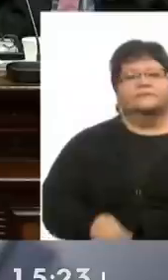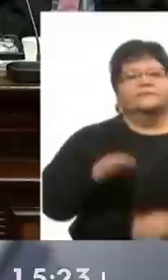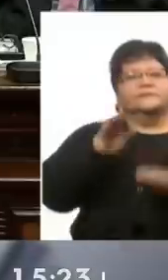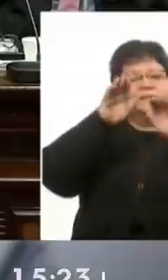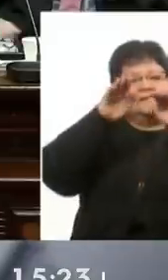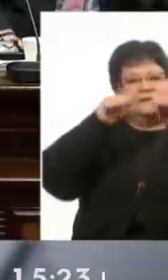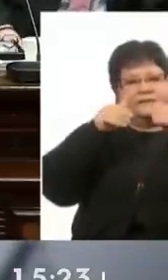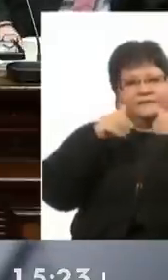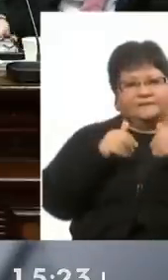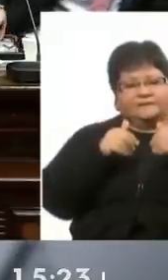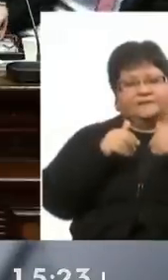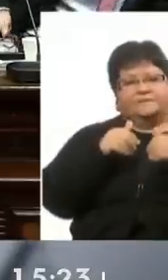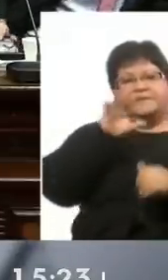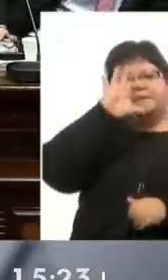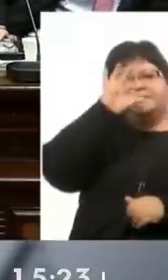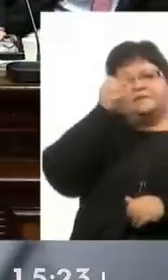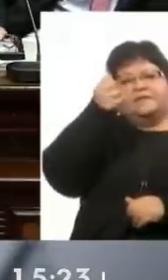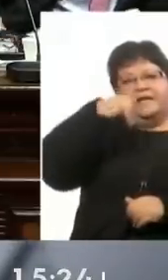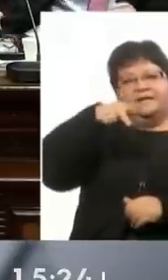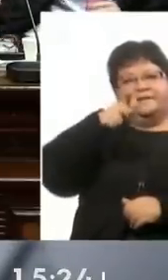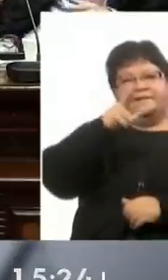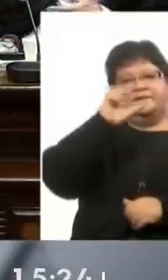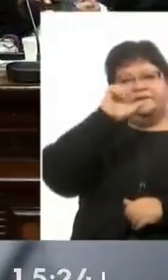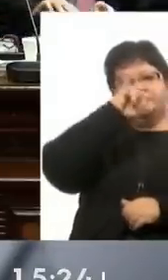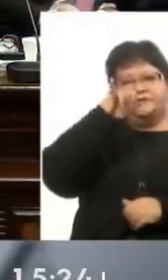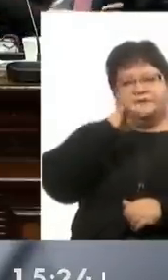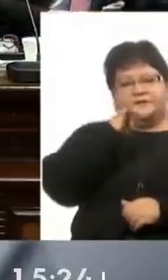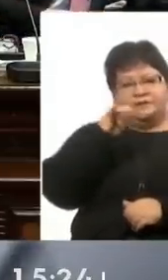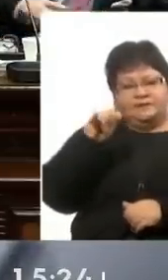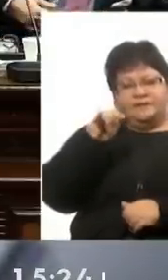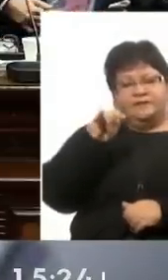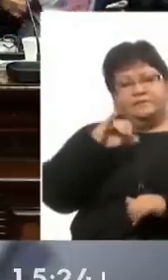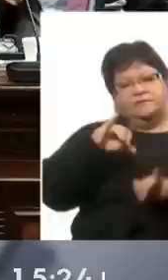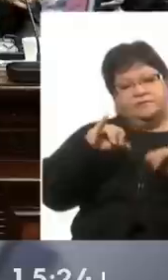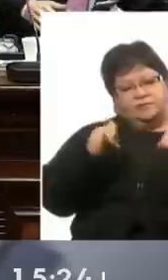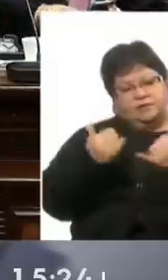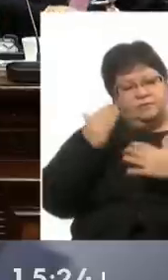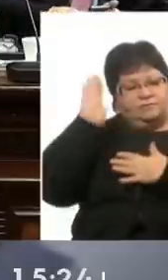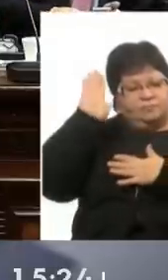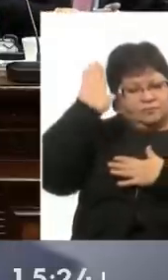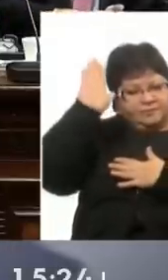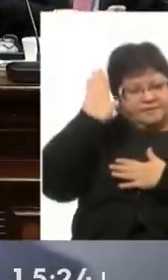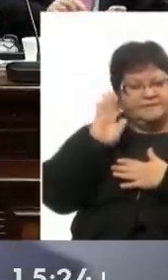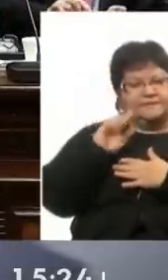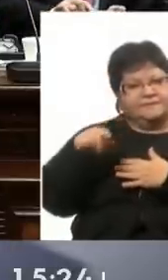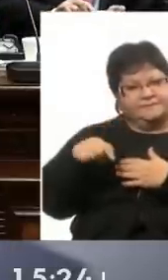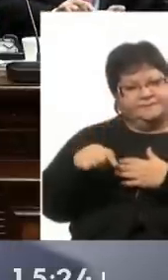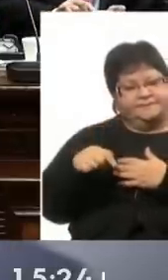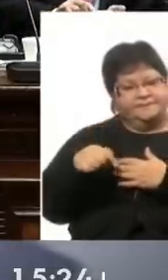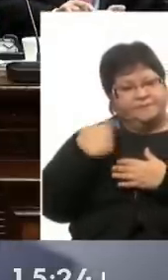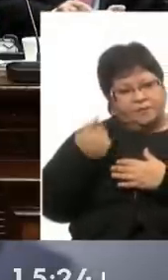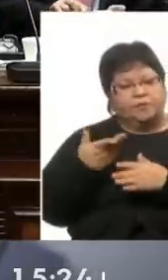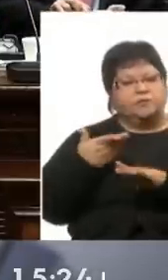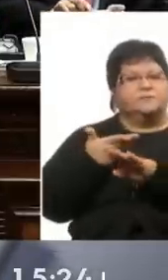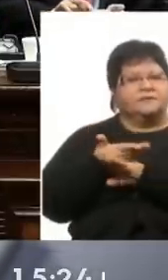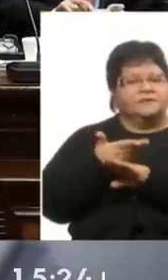de las posiciones que pueda haber, está claramente definida y lo hemos estudiado. El respaldo de